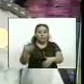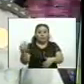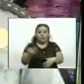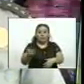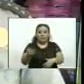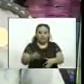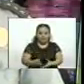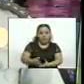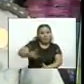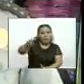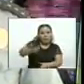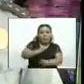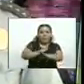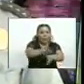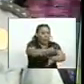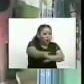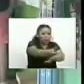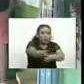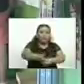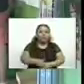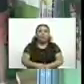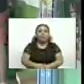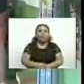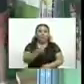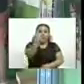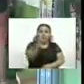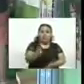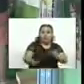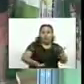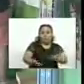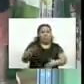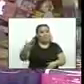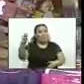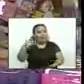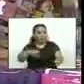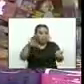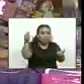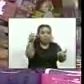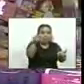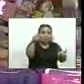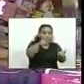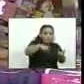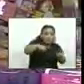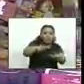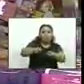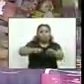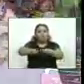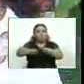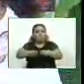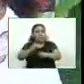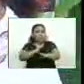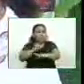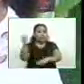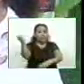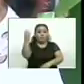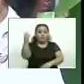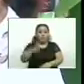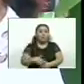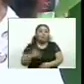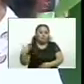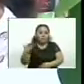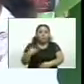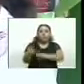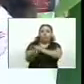extintores para cualquier emergencia que se dé. A los vendedores se les capacitó para tener mayor control y así evitar emergencias. Acá estamos las